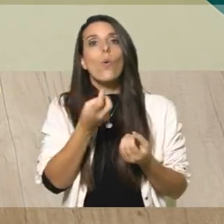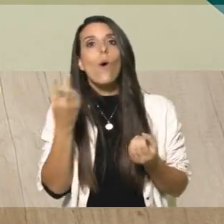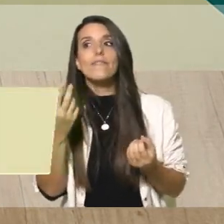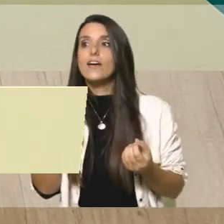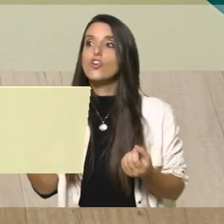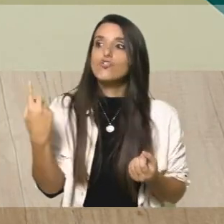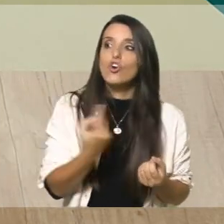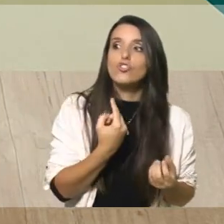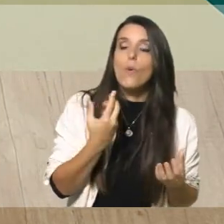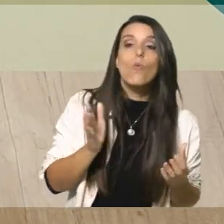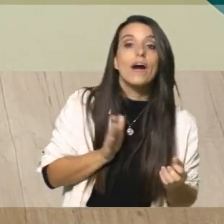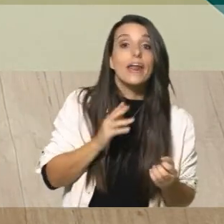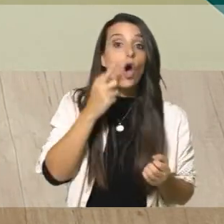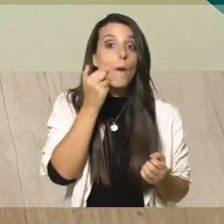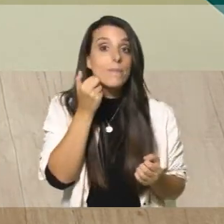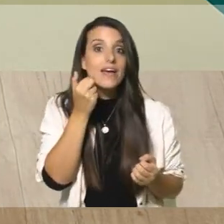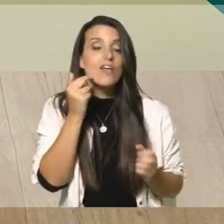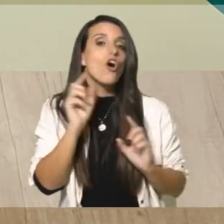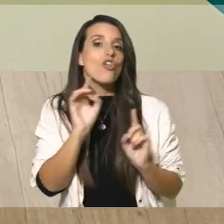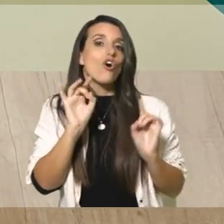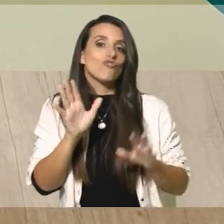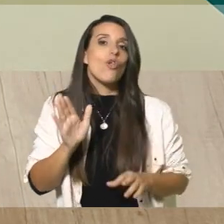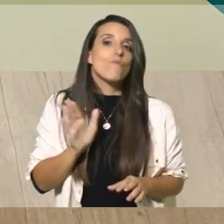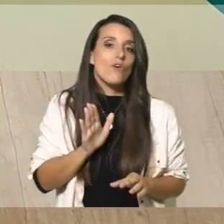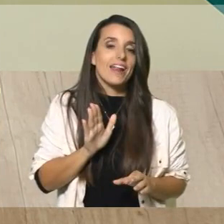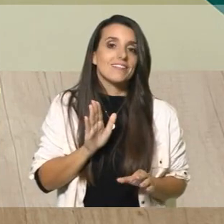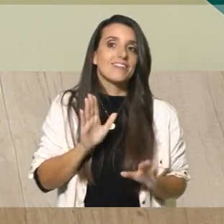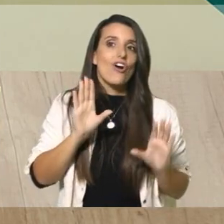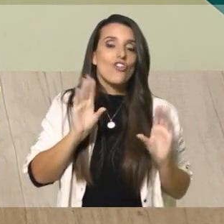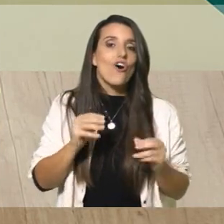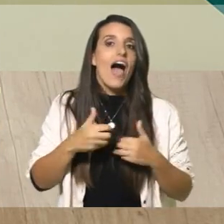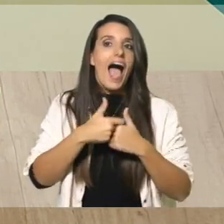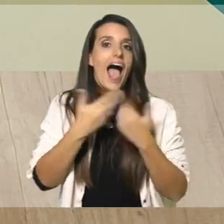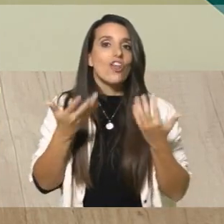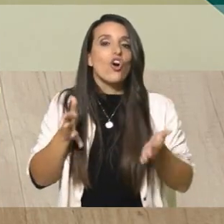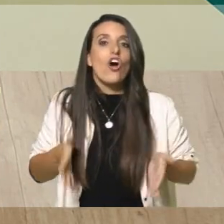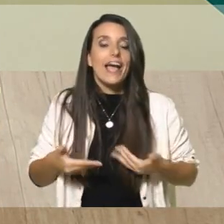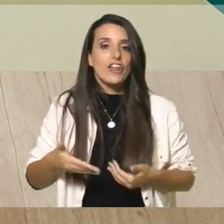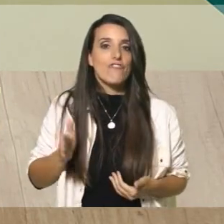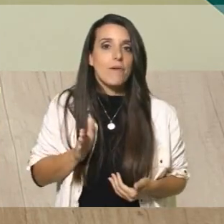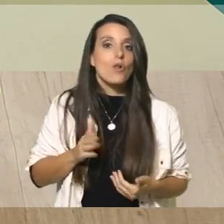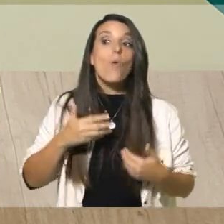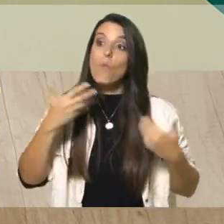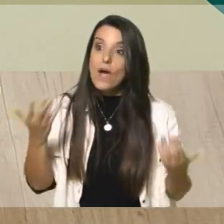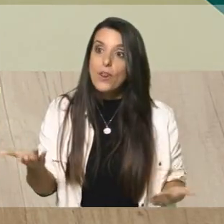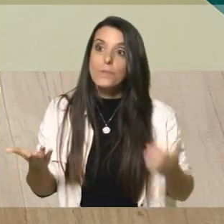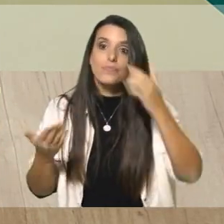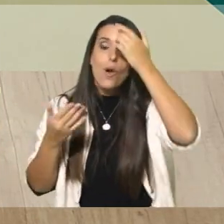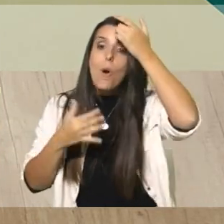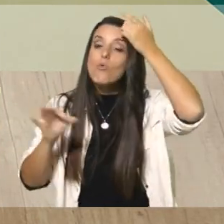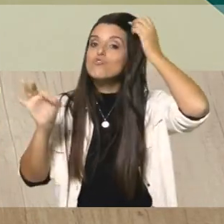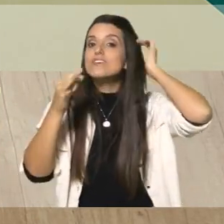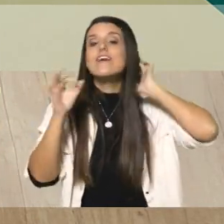No, ¿somos mujeres y hombres? No, somos mujeres, estamos hablando de algo que tiene que ver con el género femenino. Bueno, la